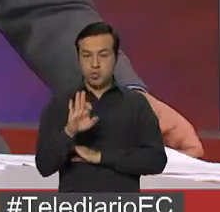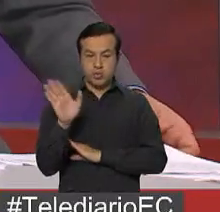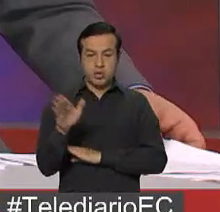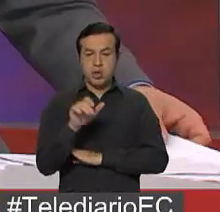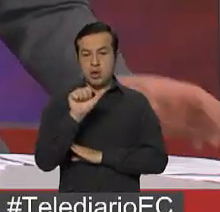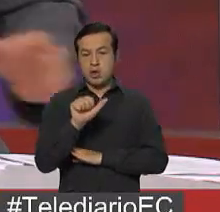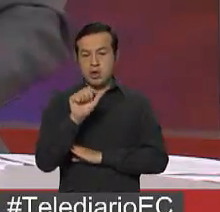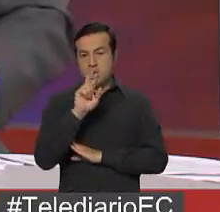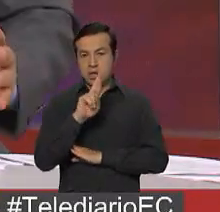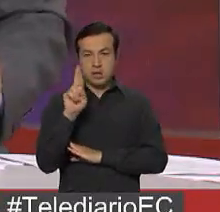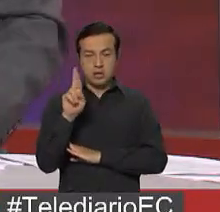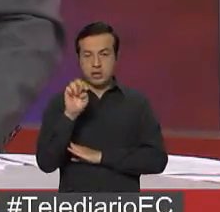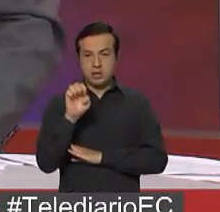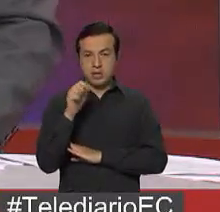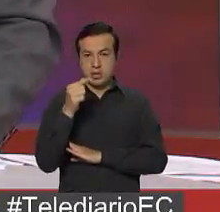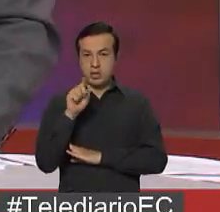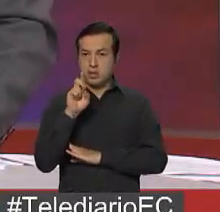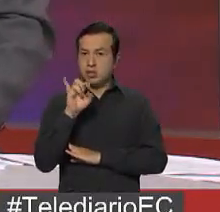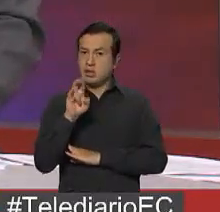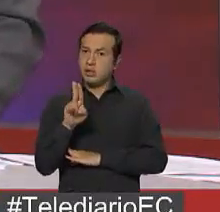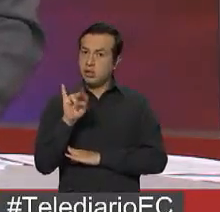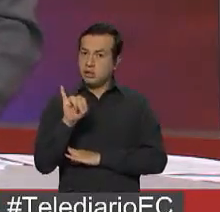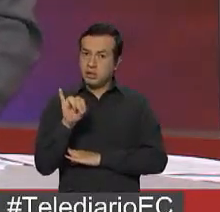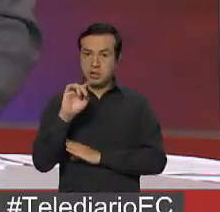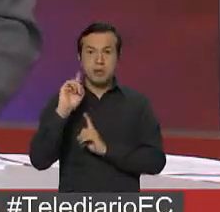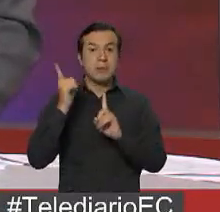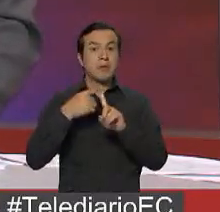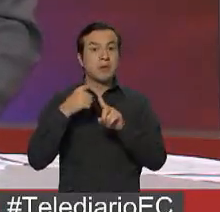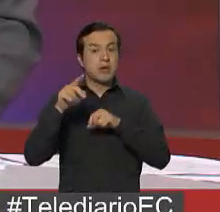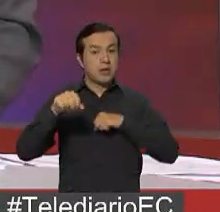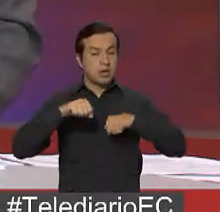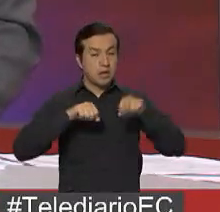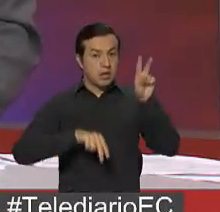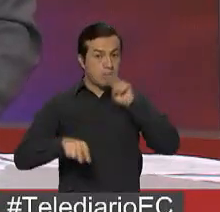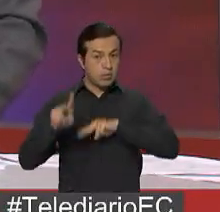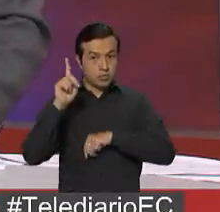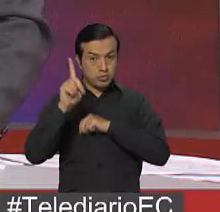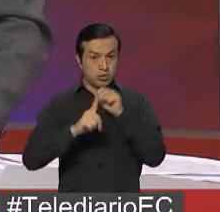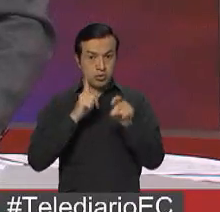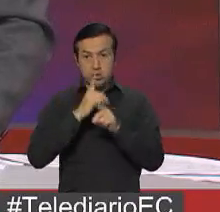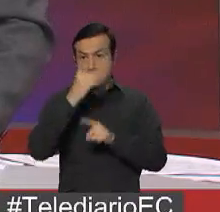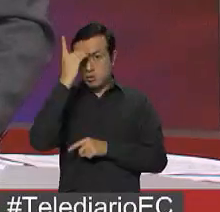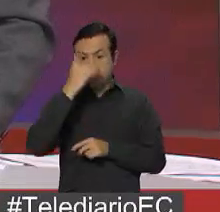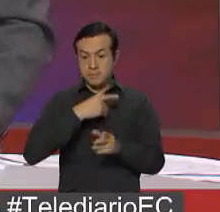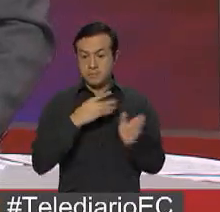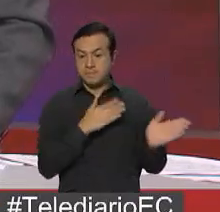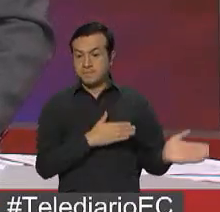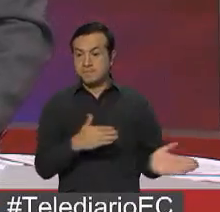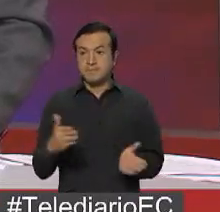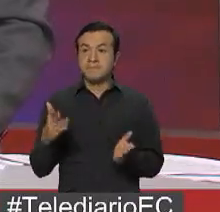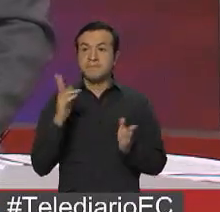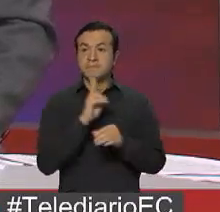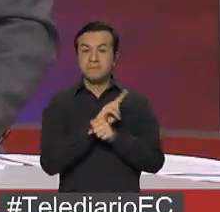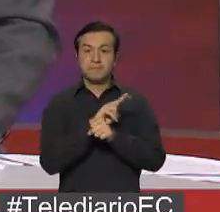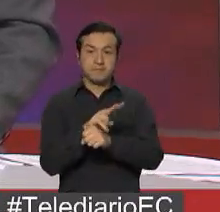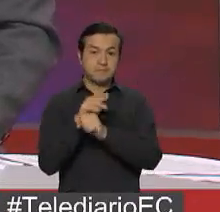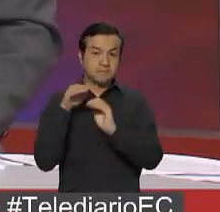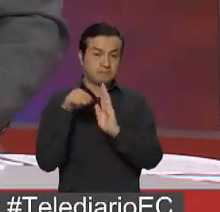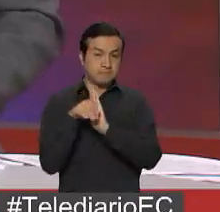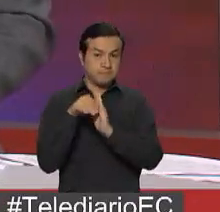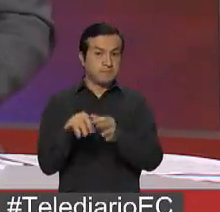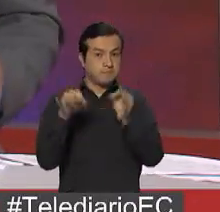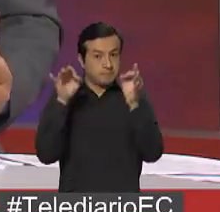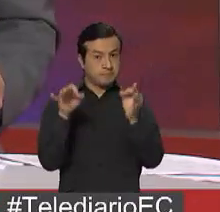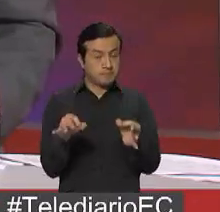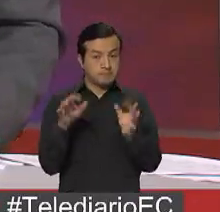ofrecernos una evaluación breve de este primer año de gestión y también la situación y las decisiones que se han tomado desde la superintendencia de bancos